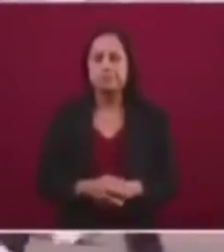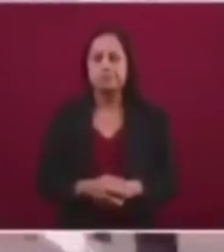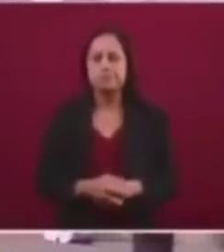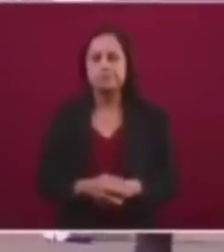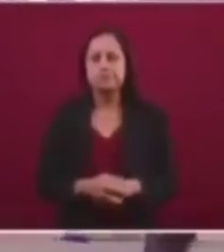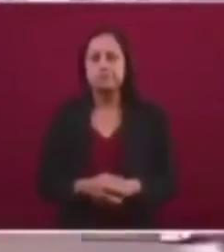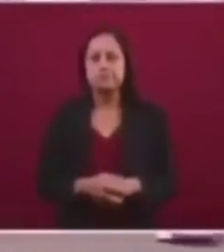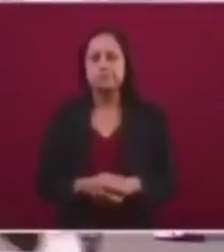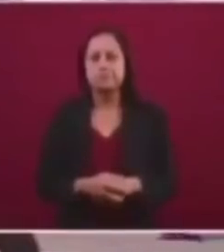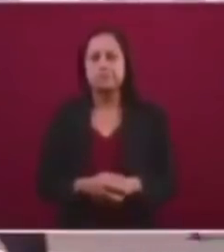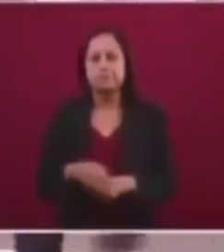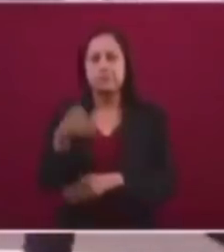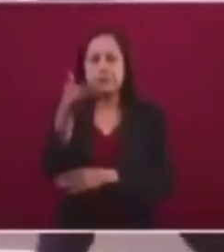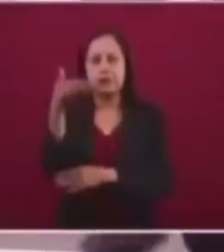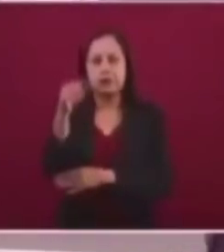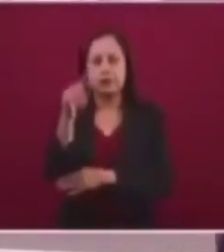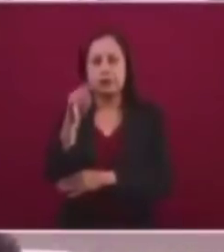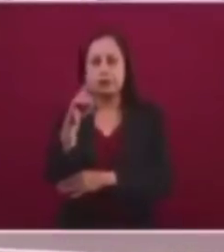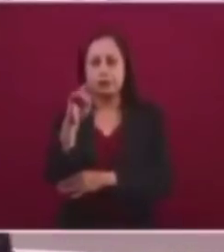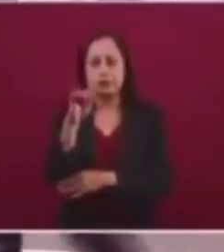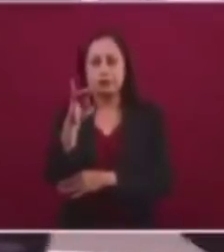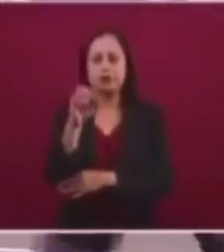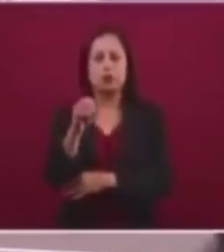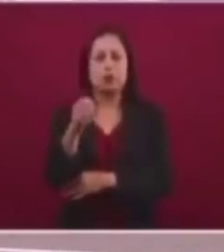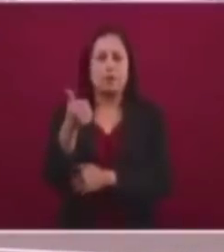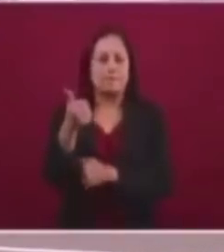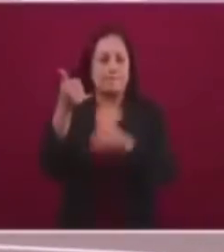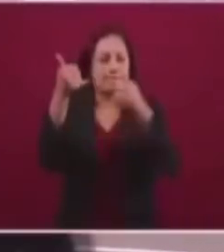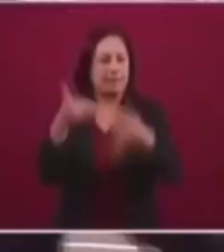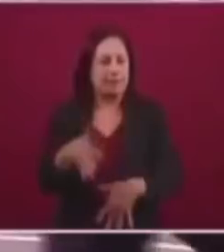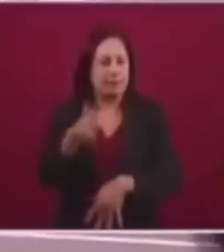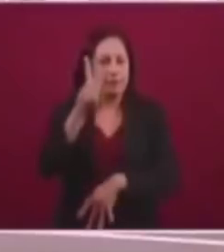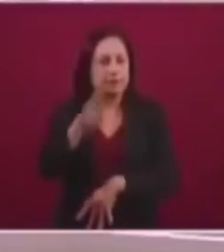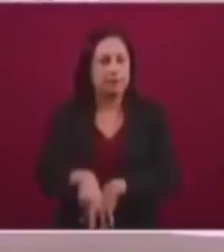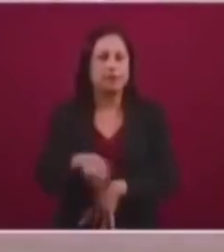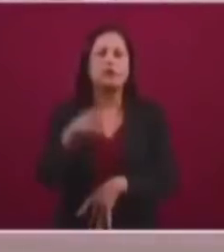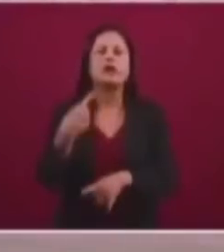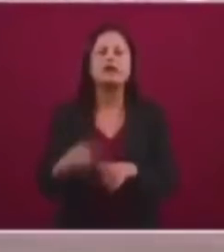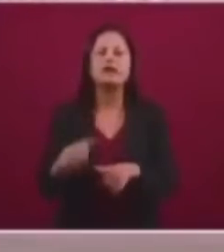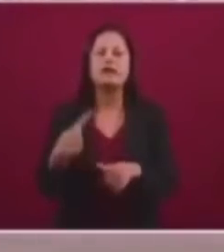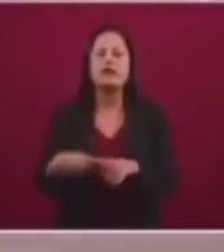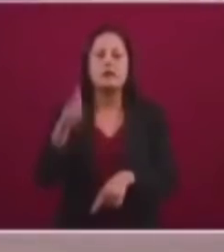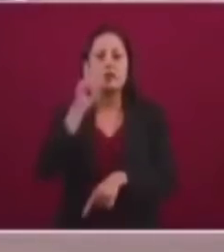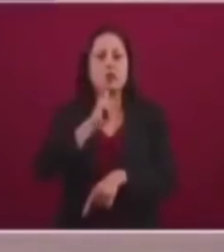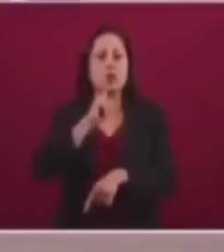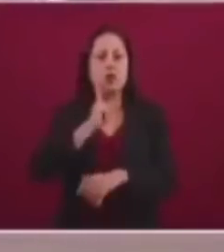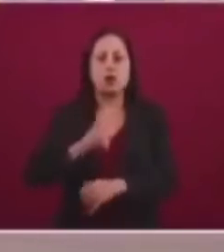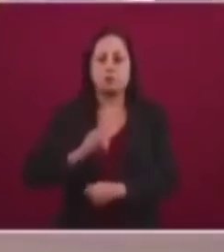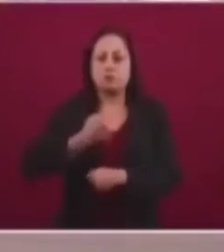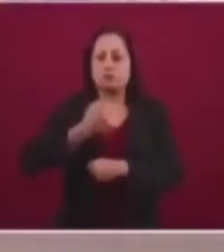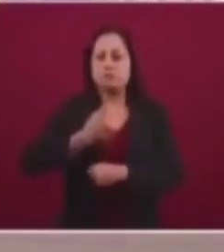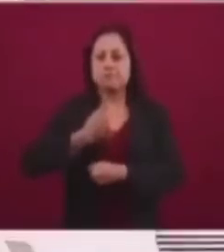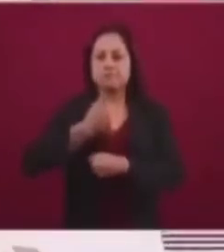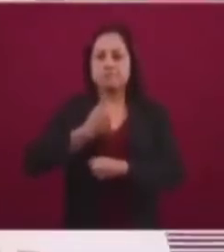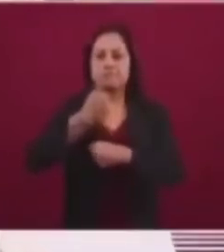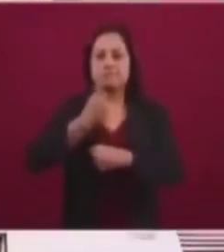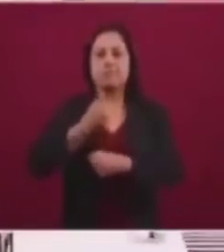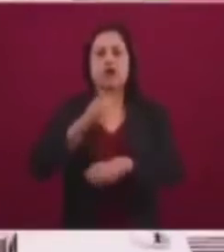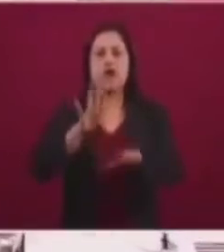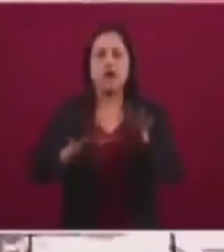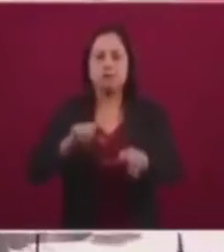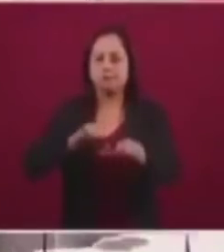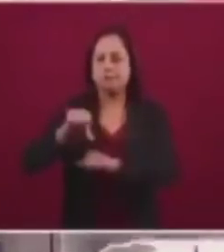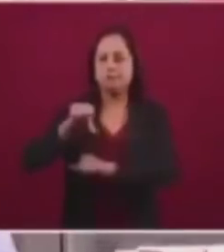vicealmirante Enrique Luis de Jesús Pinillos Fonseca, comandante de la Fuerza de Tarea Patria